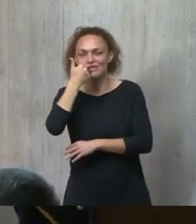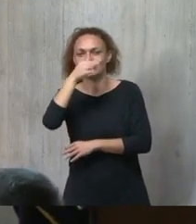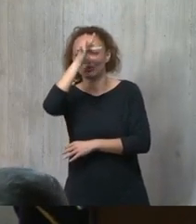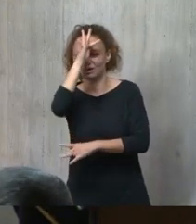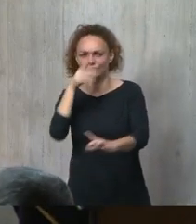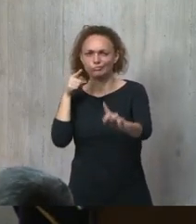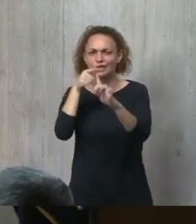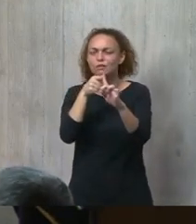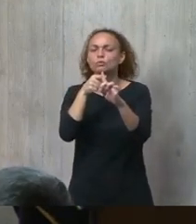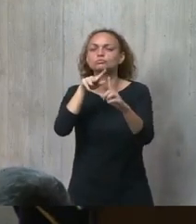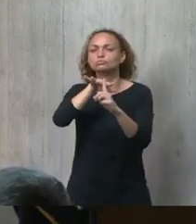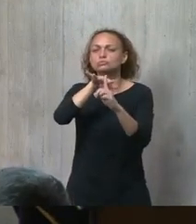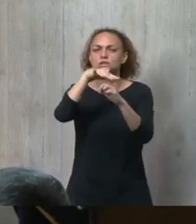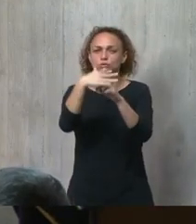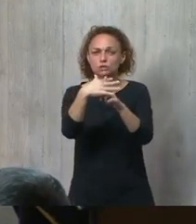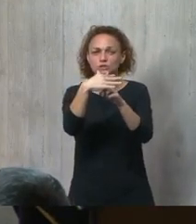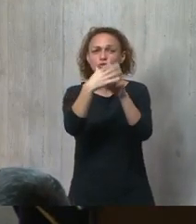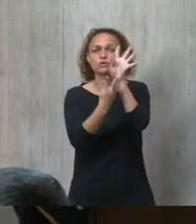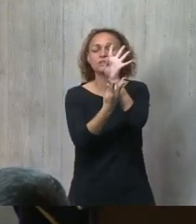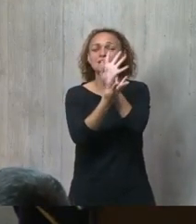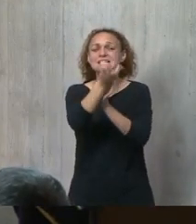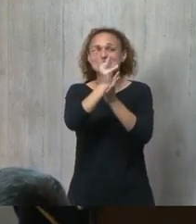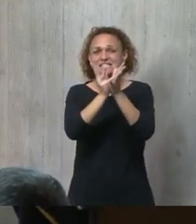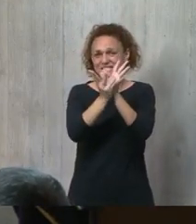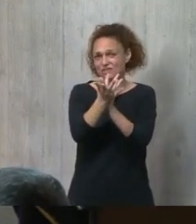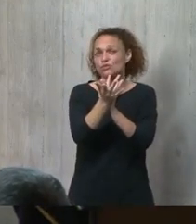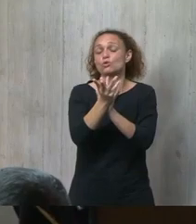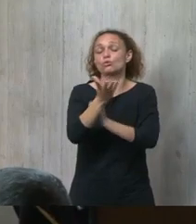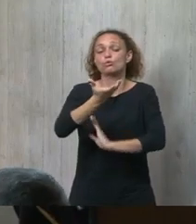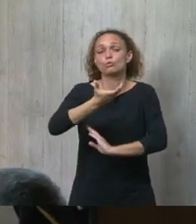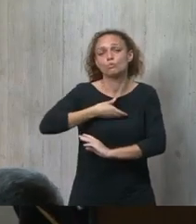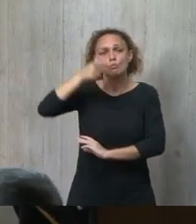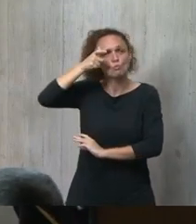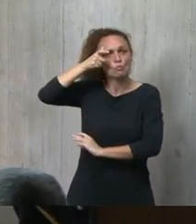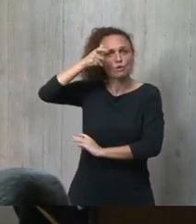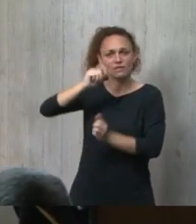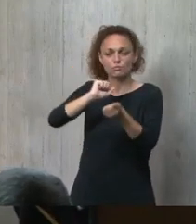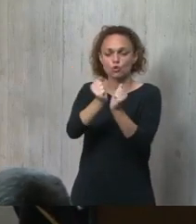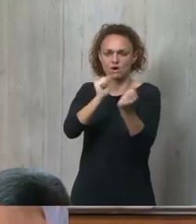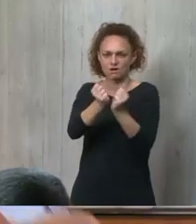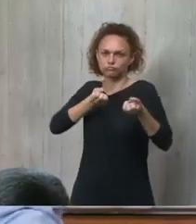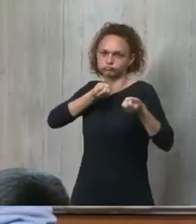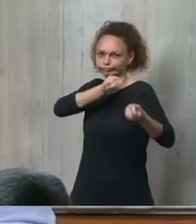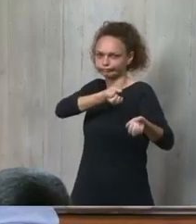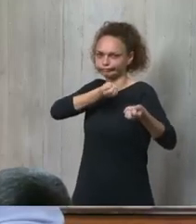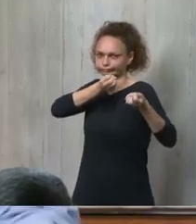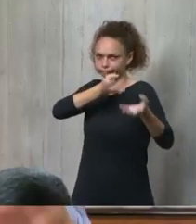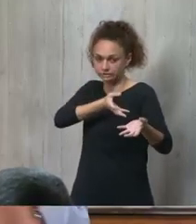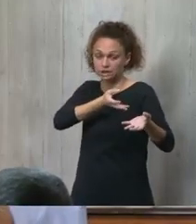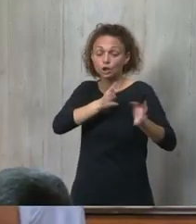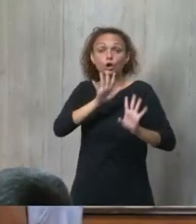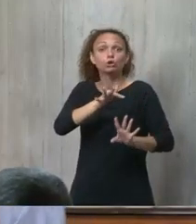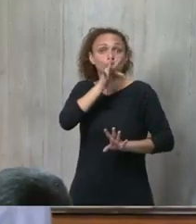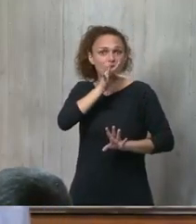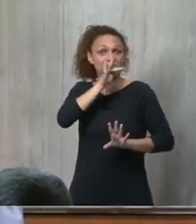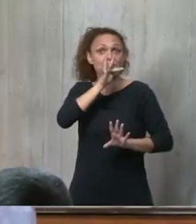de la situación del incendio en el término municipal de Arico. Por cierto, sigue en el término municipal de Arico.